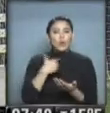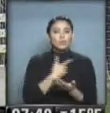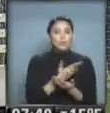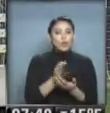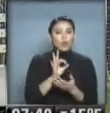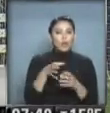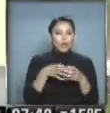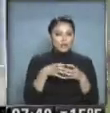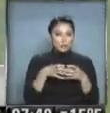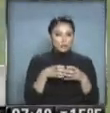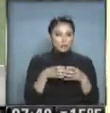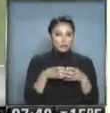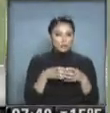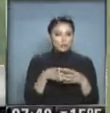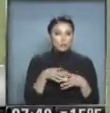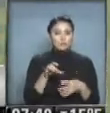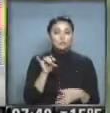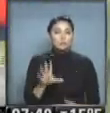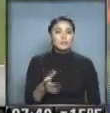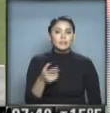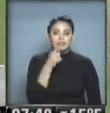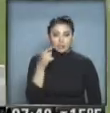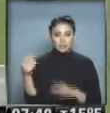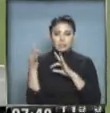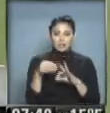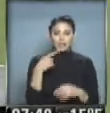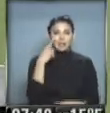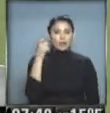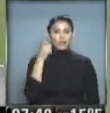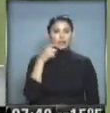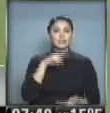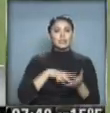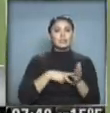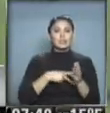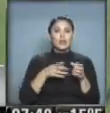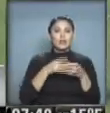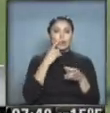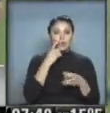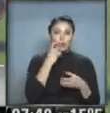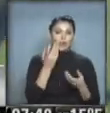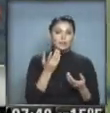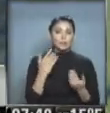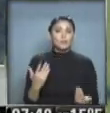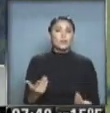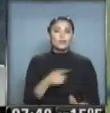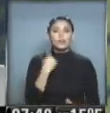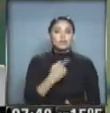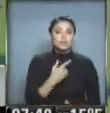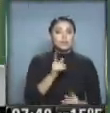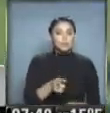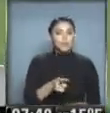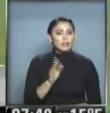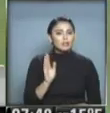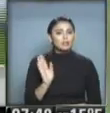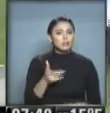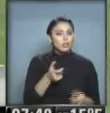y a nivel equipo. Así que apenas venga se va a dar cuenta lo que significa River. Y por supuesto nosotros le vamos a poner todas